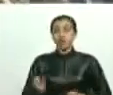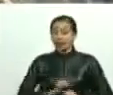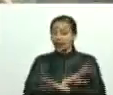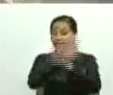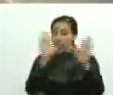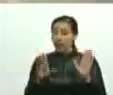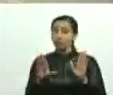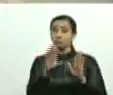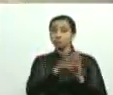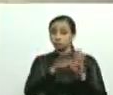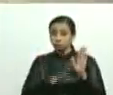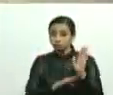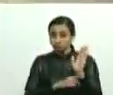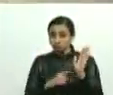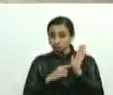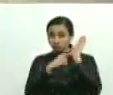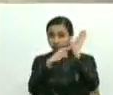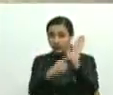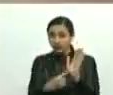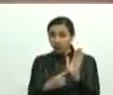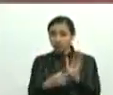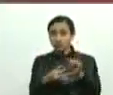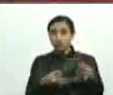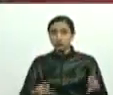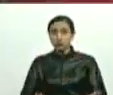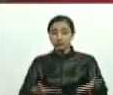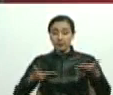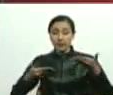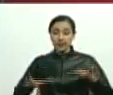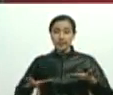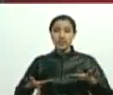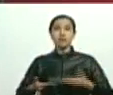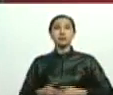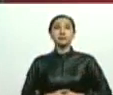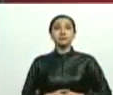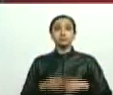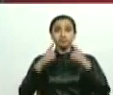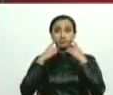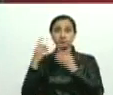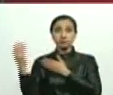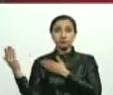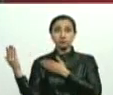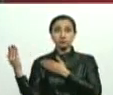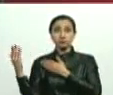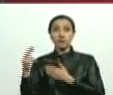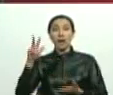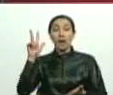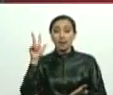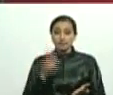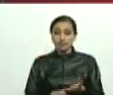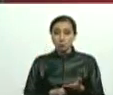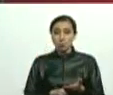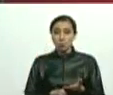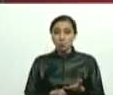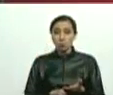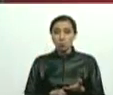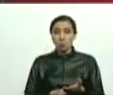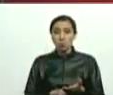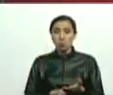reglamento que me han presentado. Este reglamento ya se aprobó.